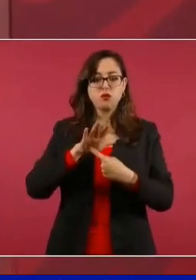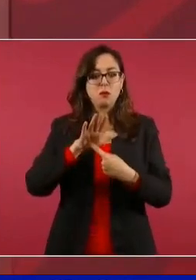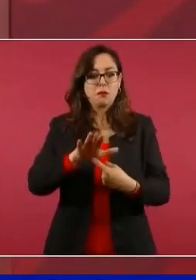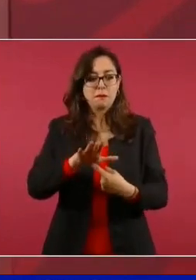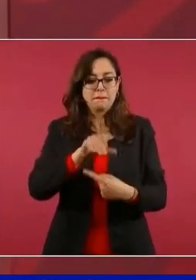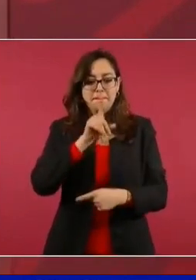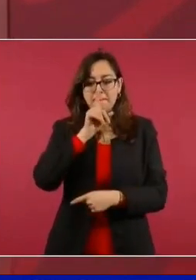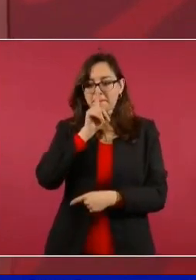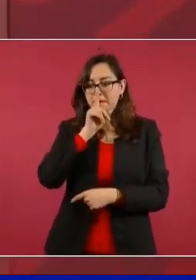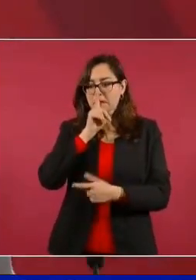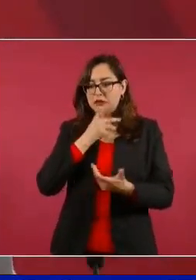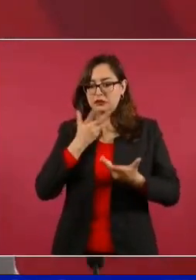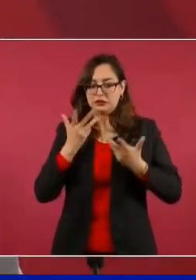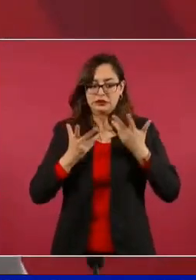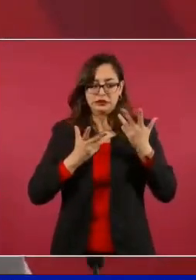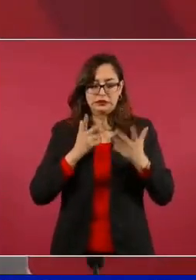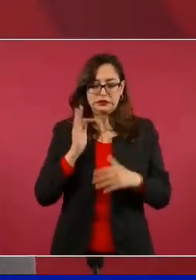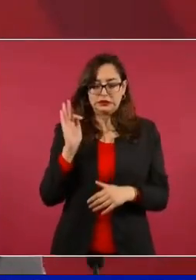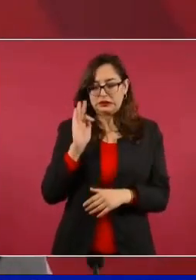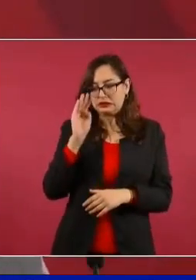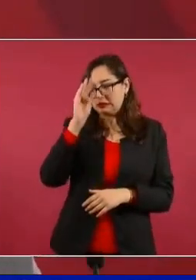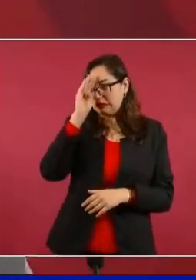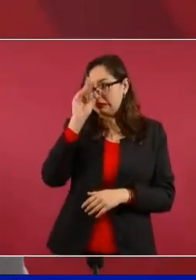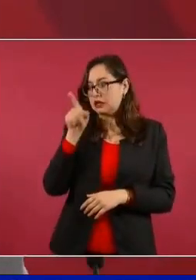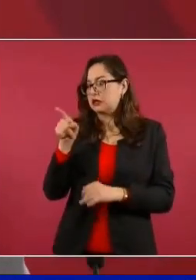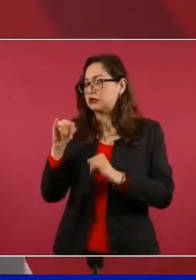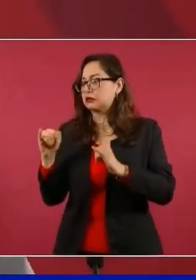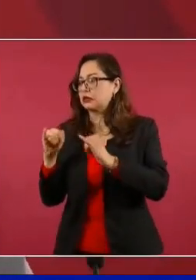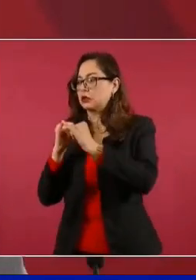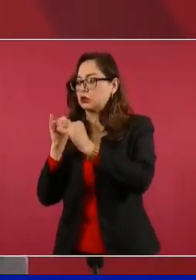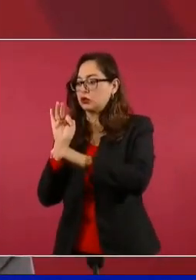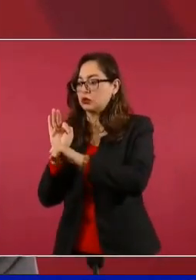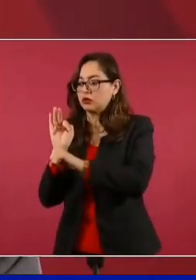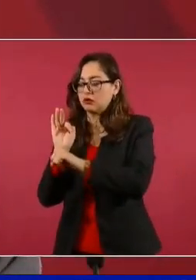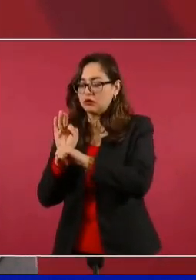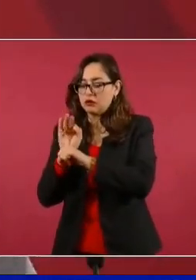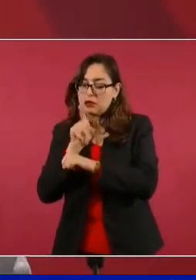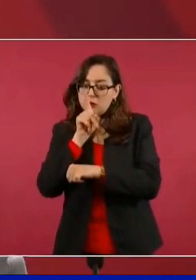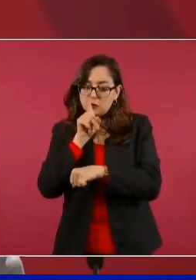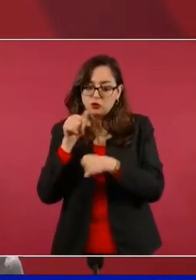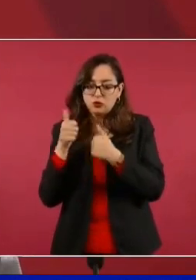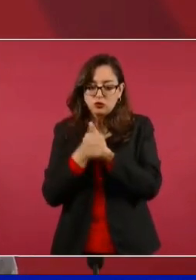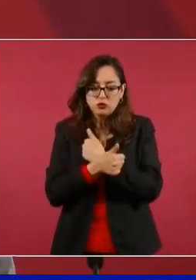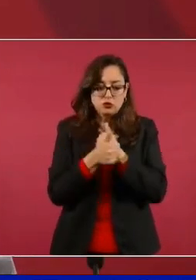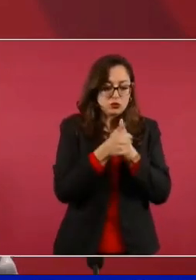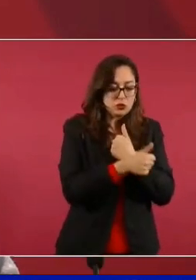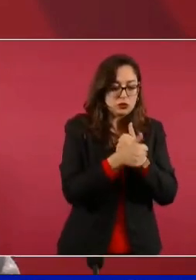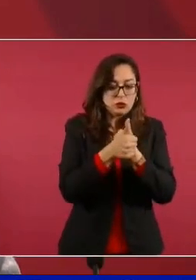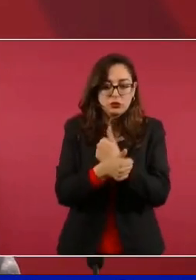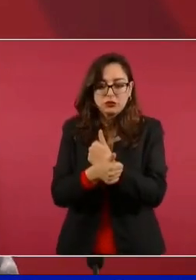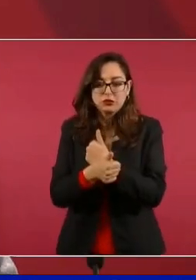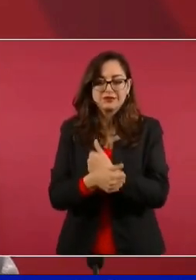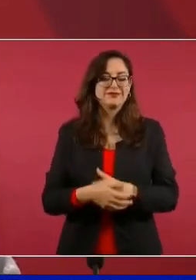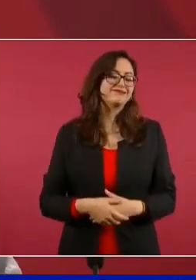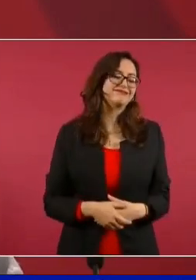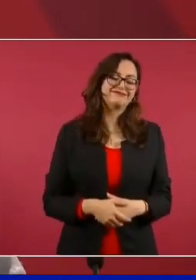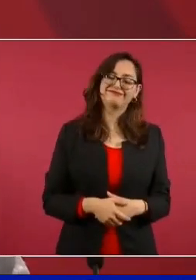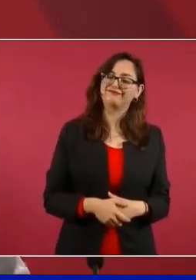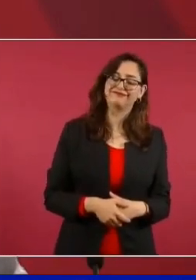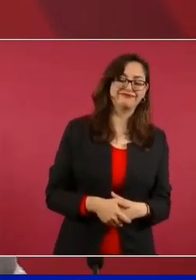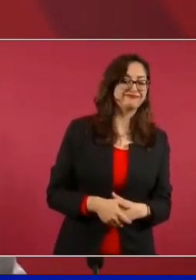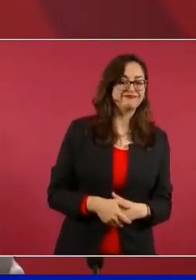a las Fuerzas Armadas. No, las Fuerzas Armadas no tienen que ver